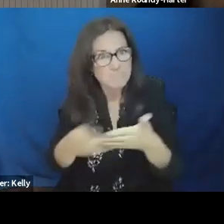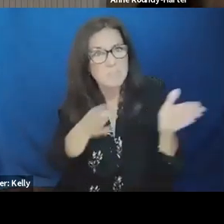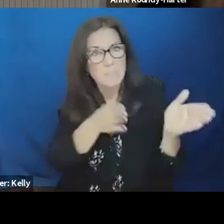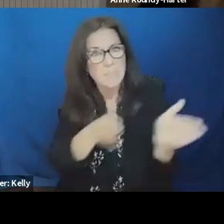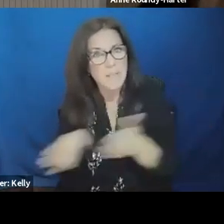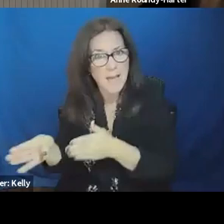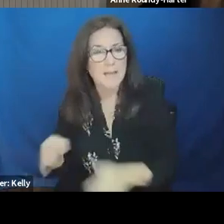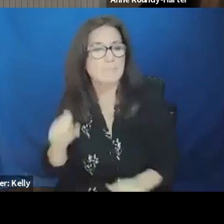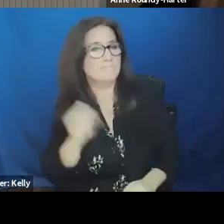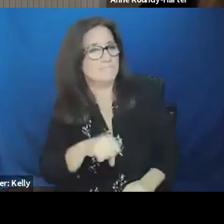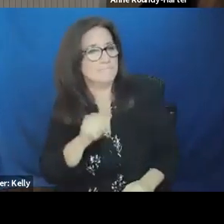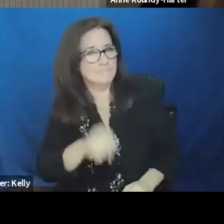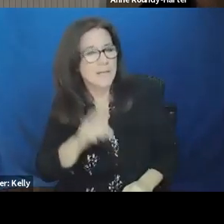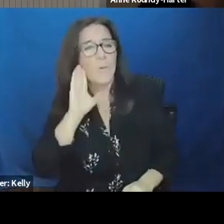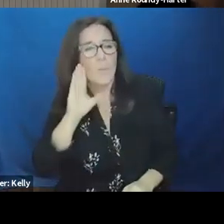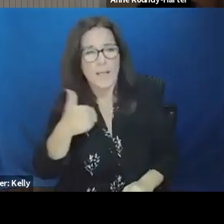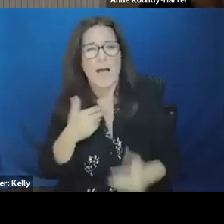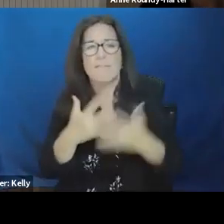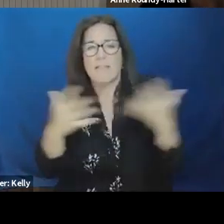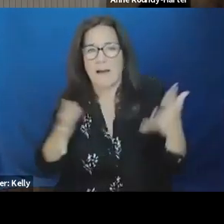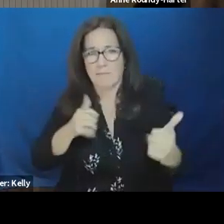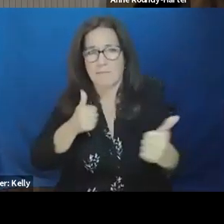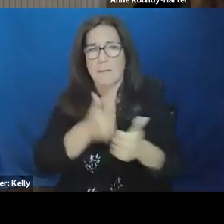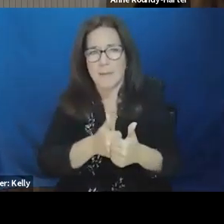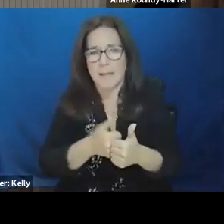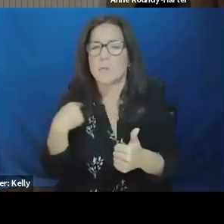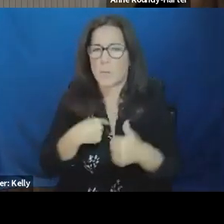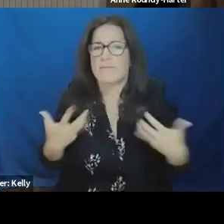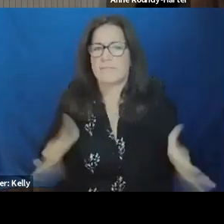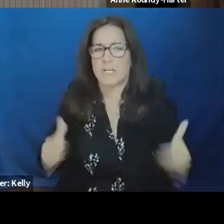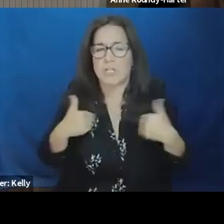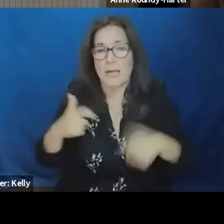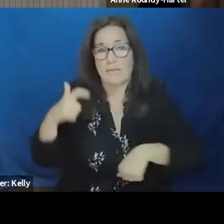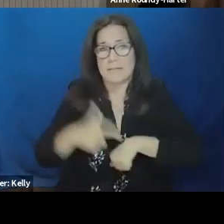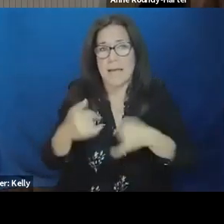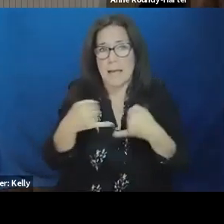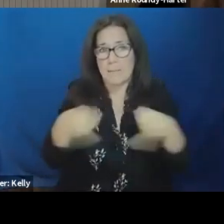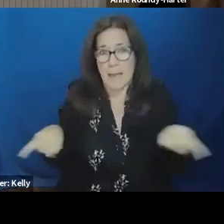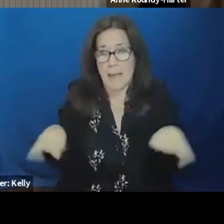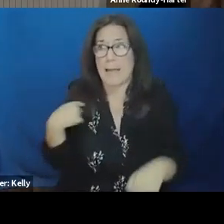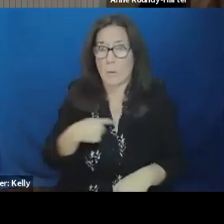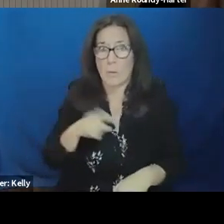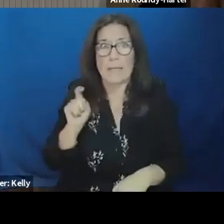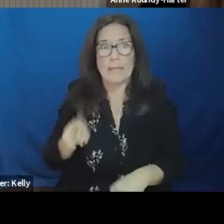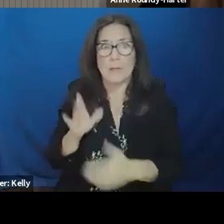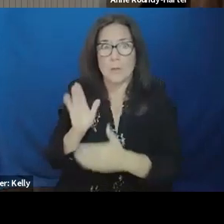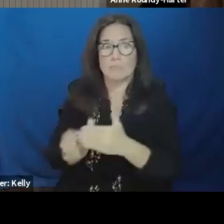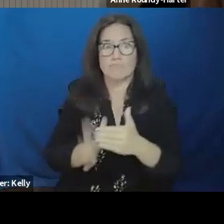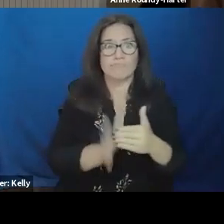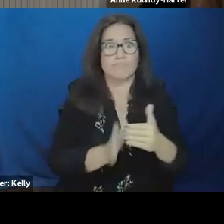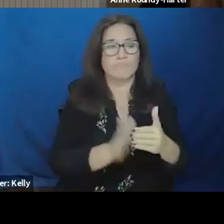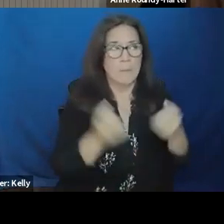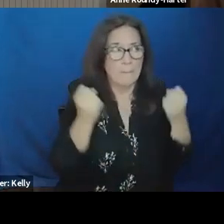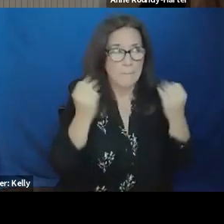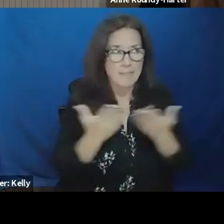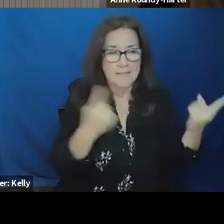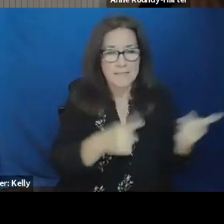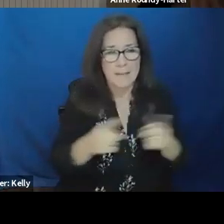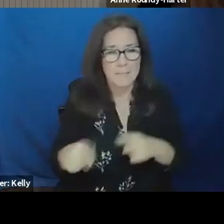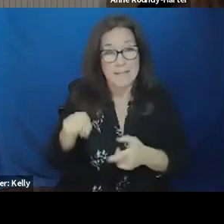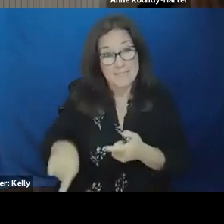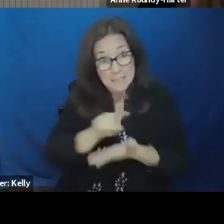muchos muchas este mucho trabajo que vamos a estar haciendo estas próximas semanas así que tendremos información actualizada para la